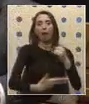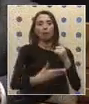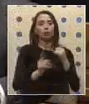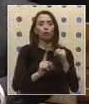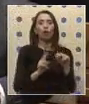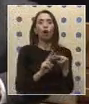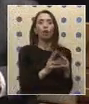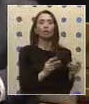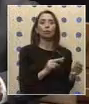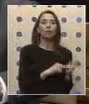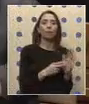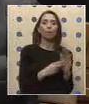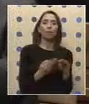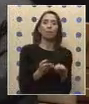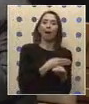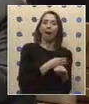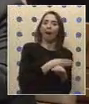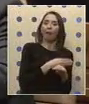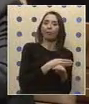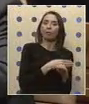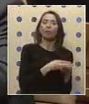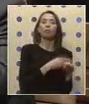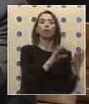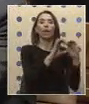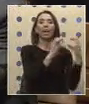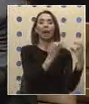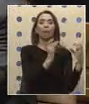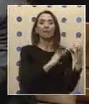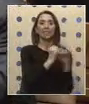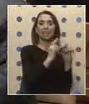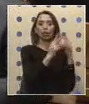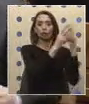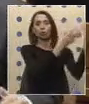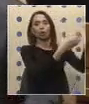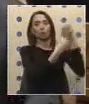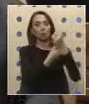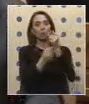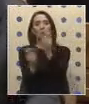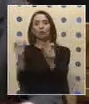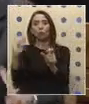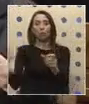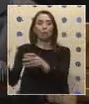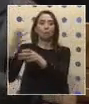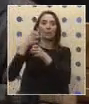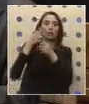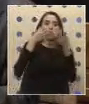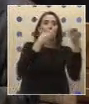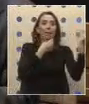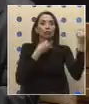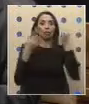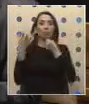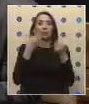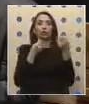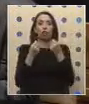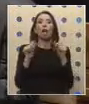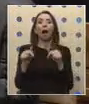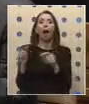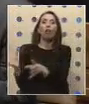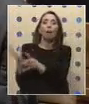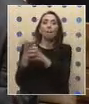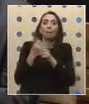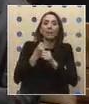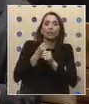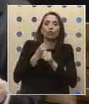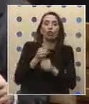resolviendo problemas antes por la presión de la Cámara Chilena de la Construcción y de algunos propietarios, ahora la presión de